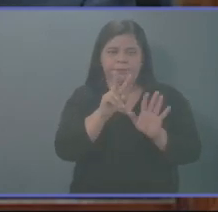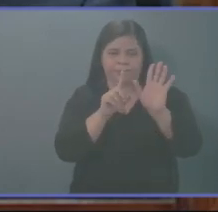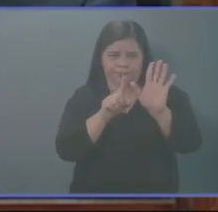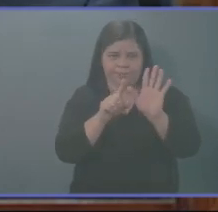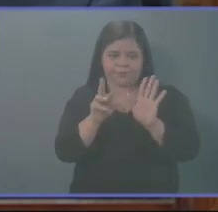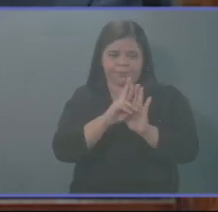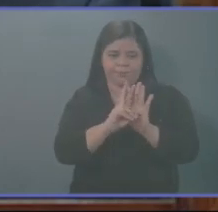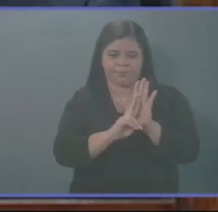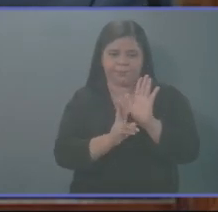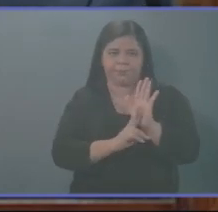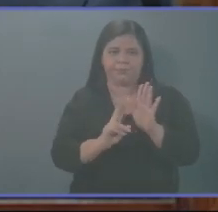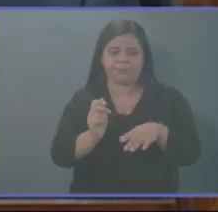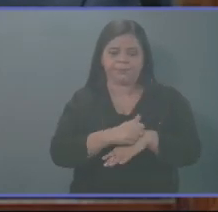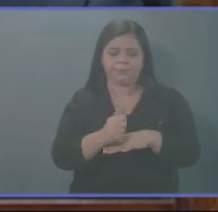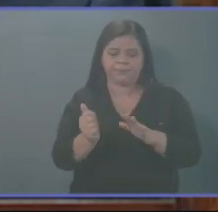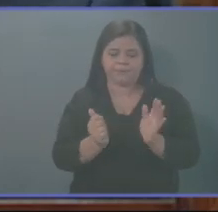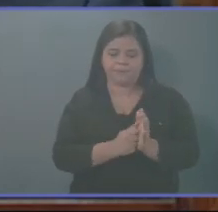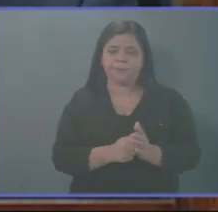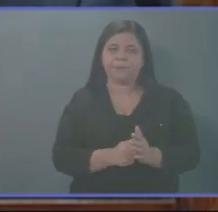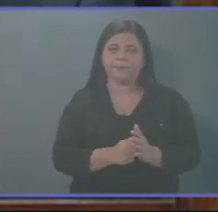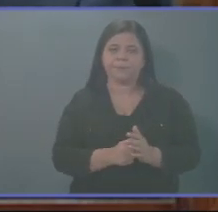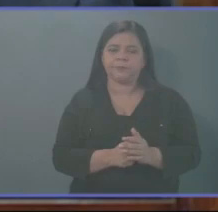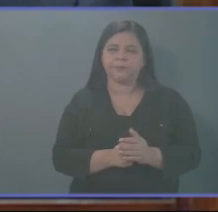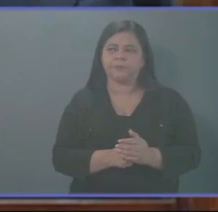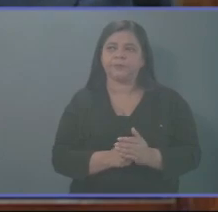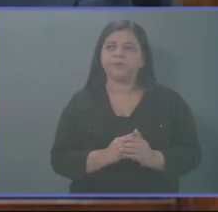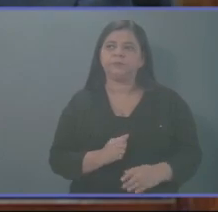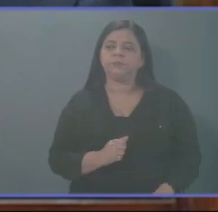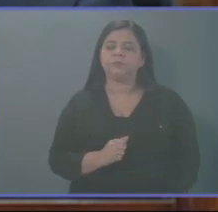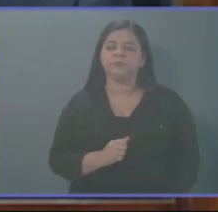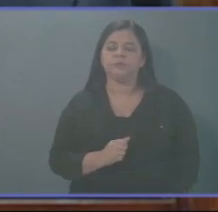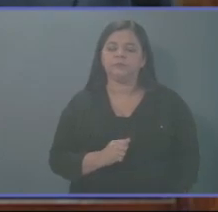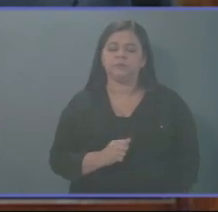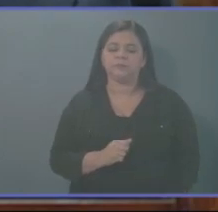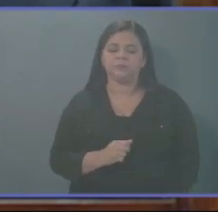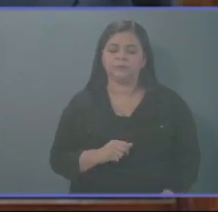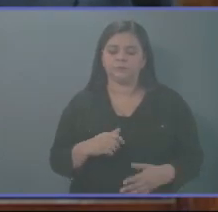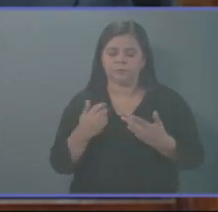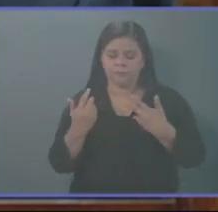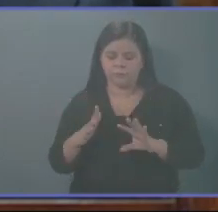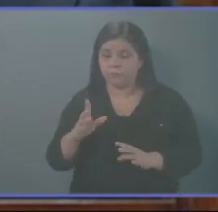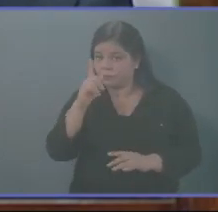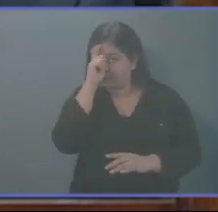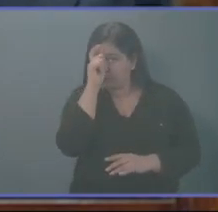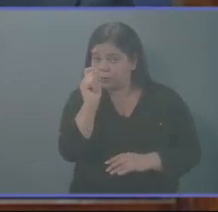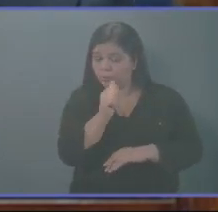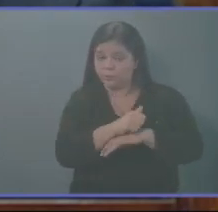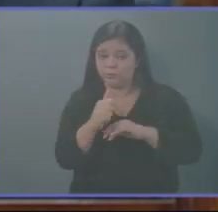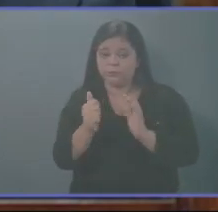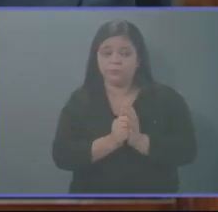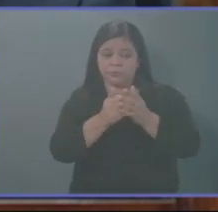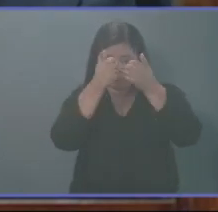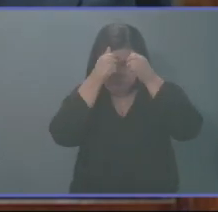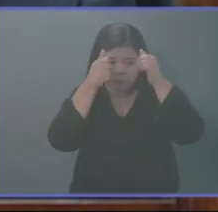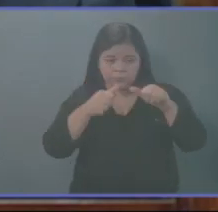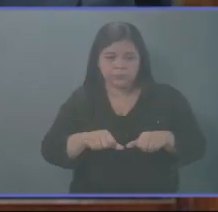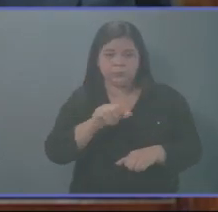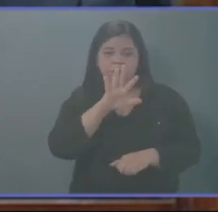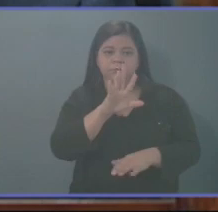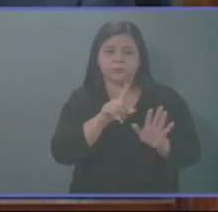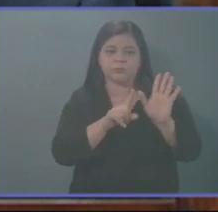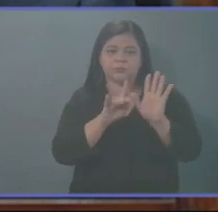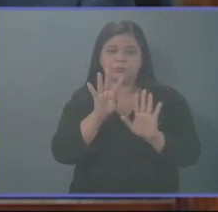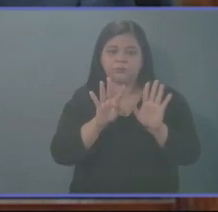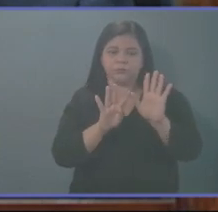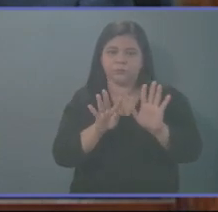Interior Real de esta Asamblea Legislativa, el Honorable Pleno aprobó el acuerdo número 569